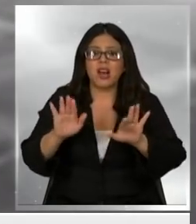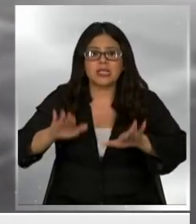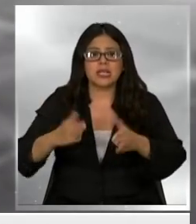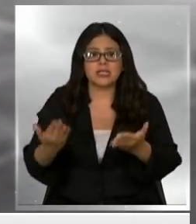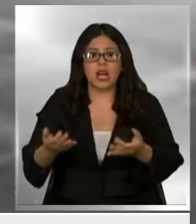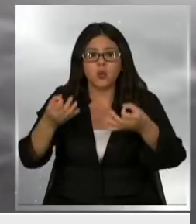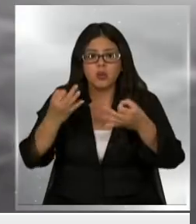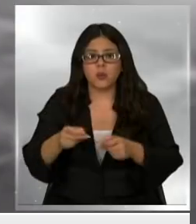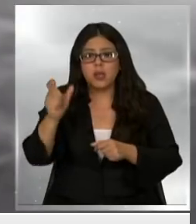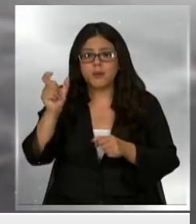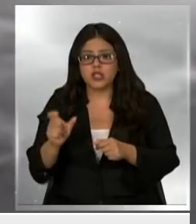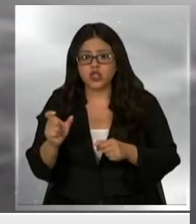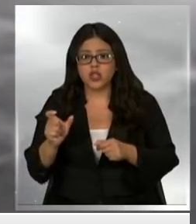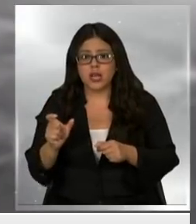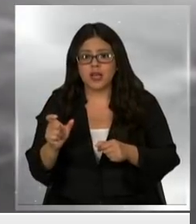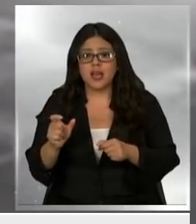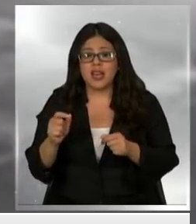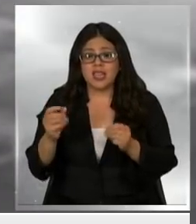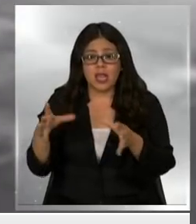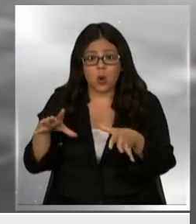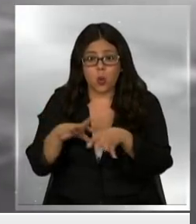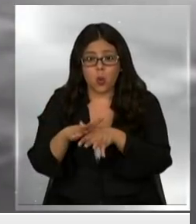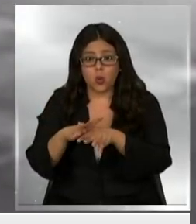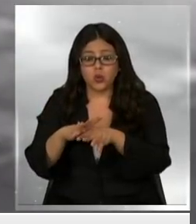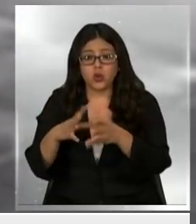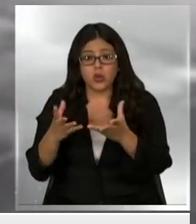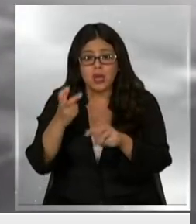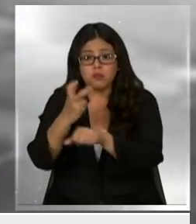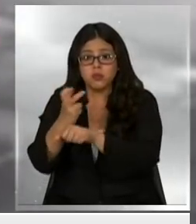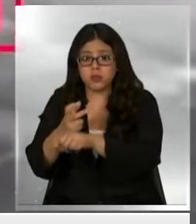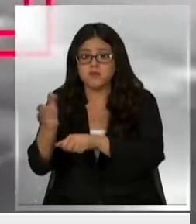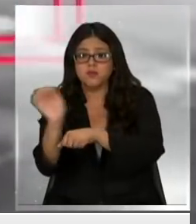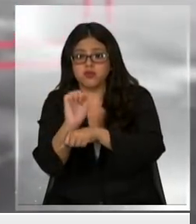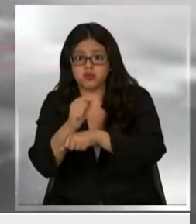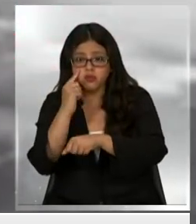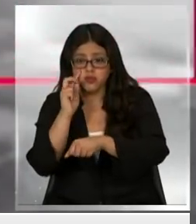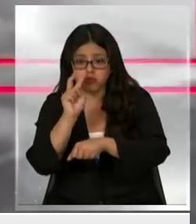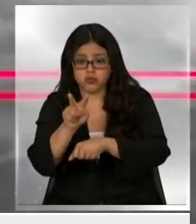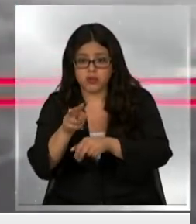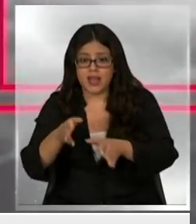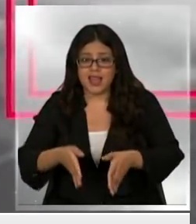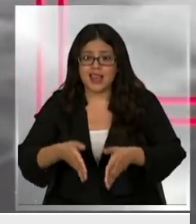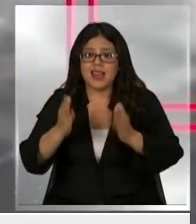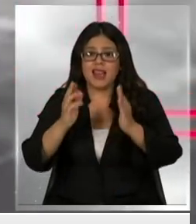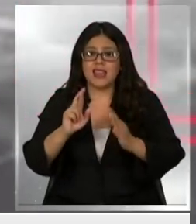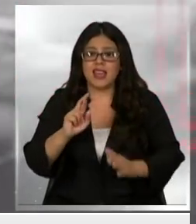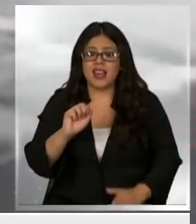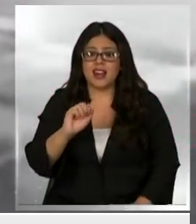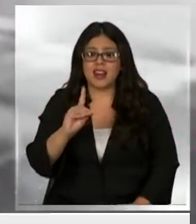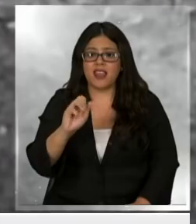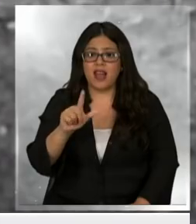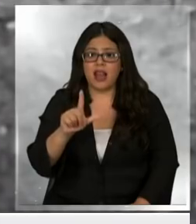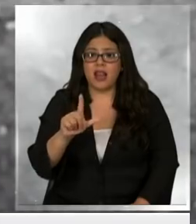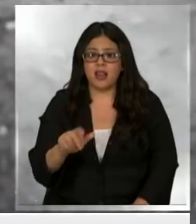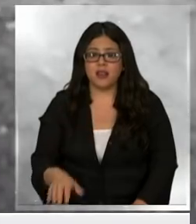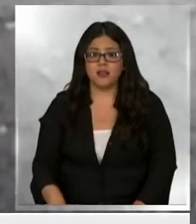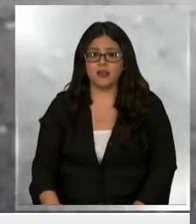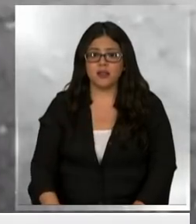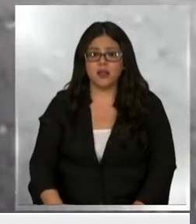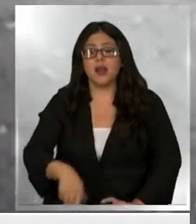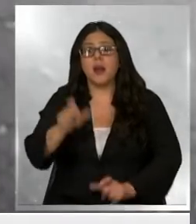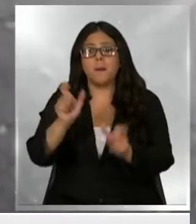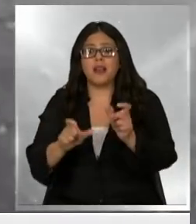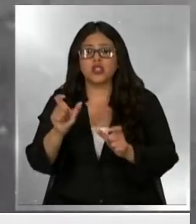con un asesino que, junto a otros delincuentes, se desplazaban en este automóvil por la calle Radal. Los